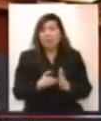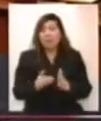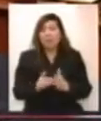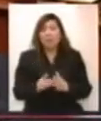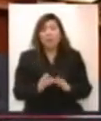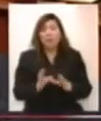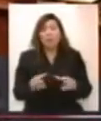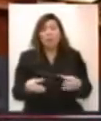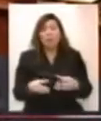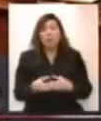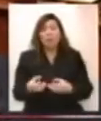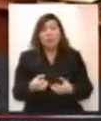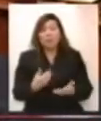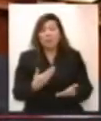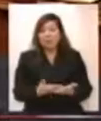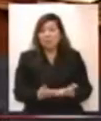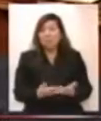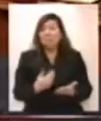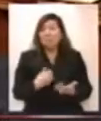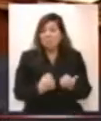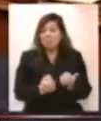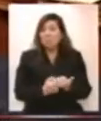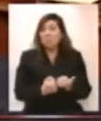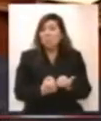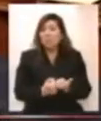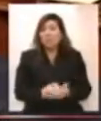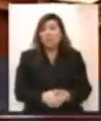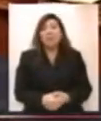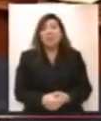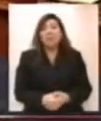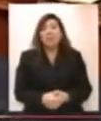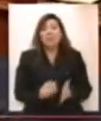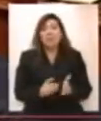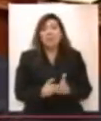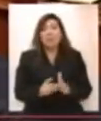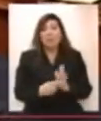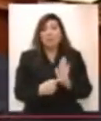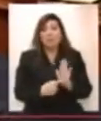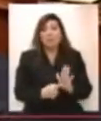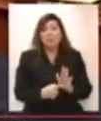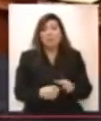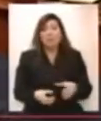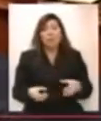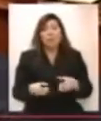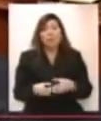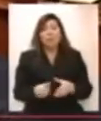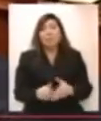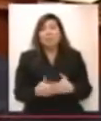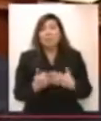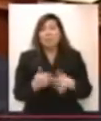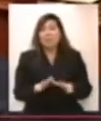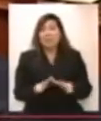de la Comisión de Economía. Nosotros vamos a respaldar, señor, en ese sentido, el dictamen presentado por las comisiones